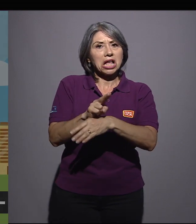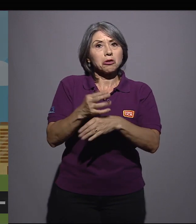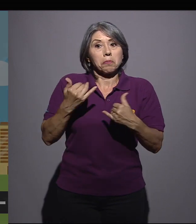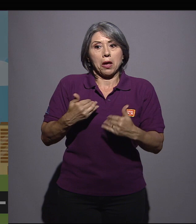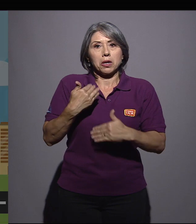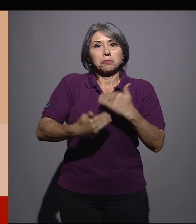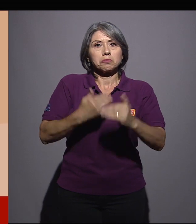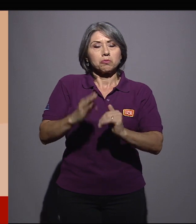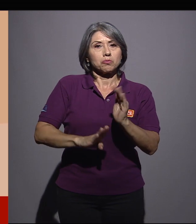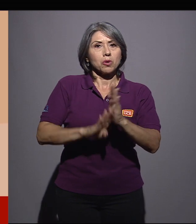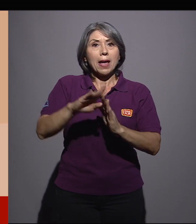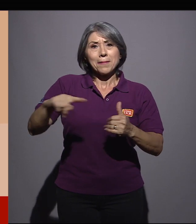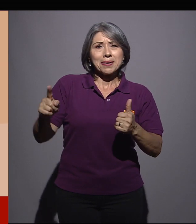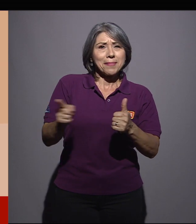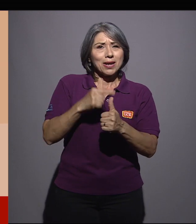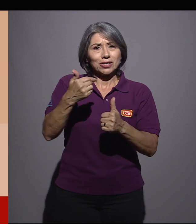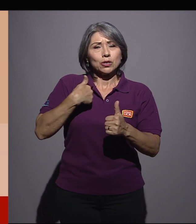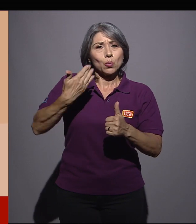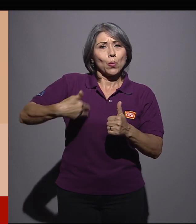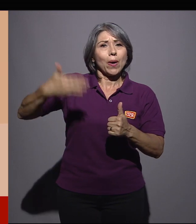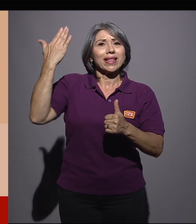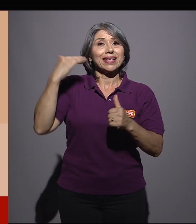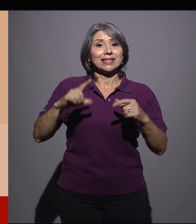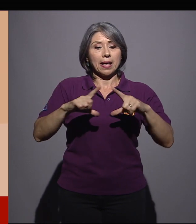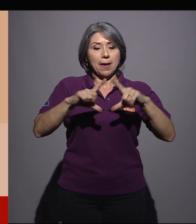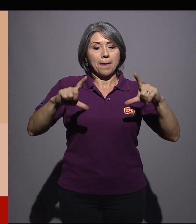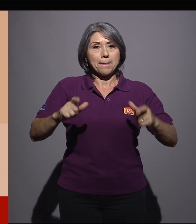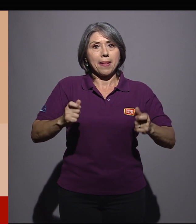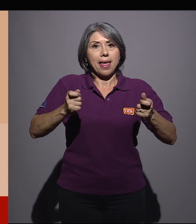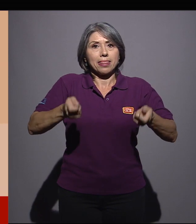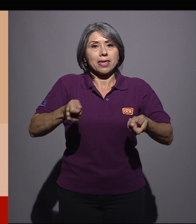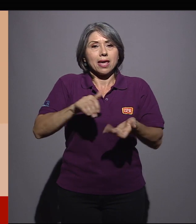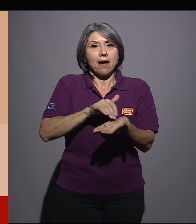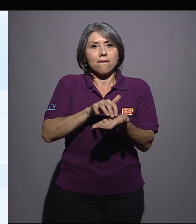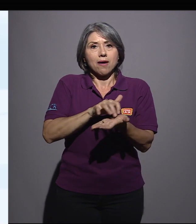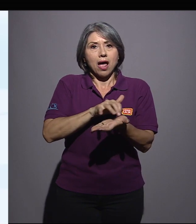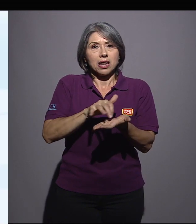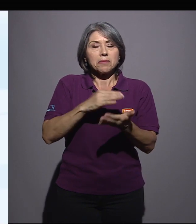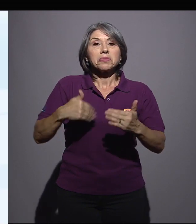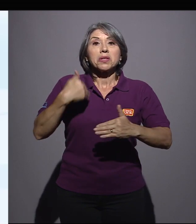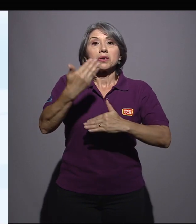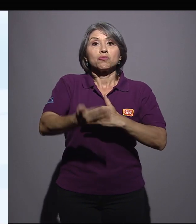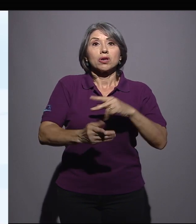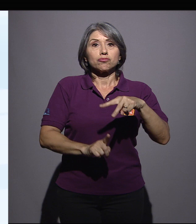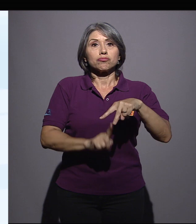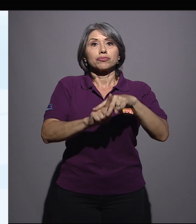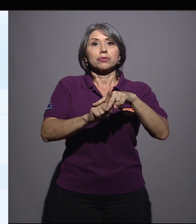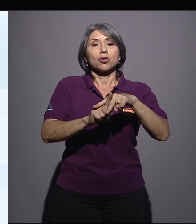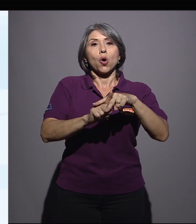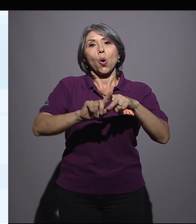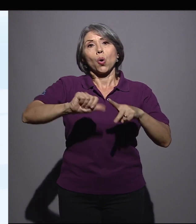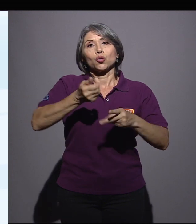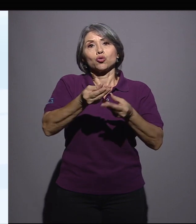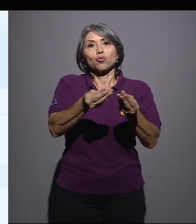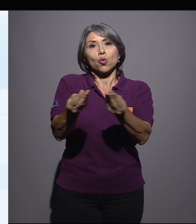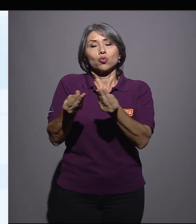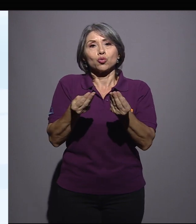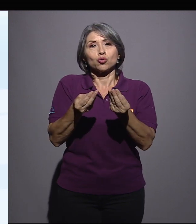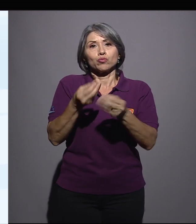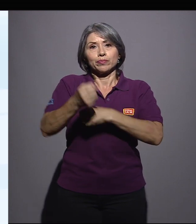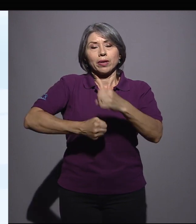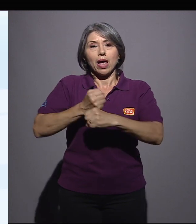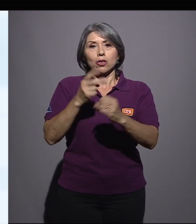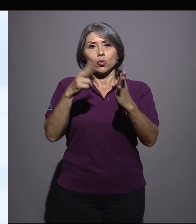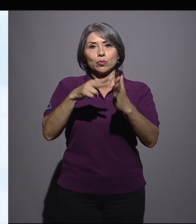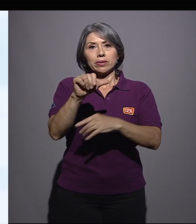que se tuvo fue la plantilla braille, ¿verdad? Posteriormente, ya en el 2010, aparecieron otros productos que han venido a lo que es a